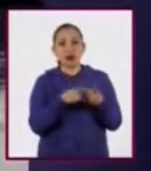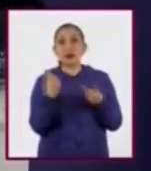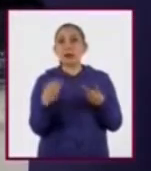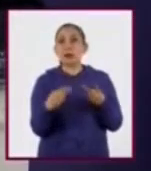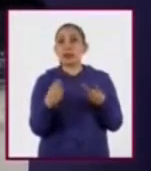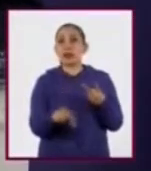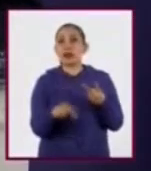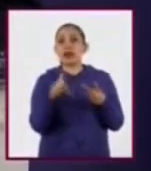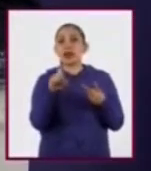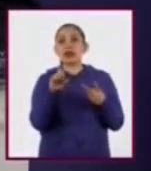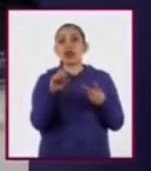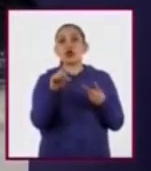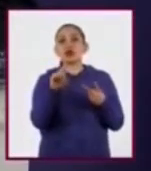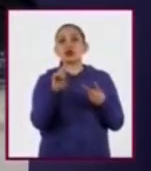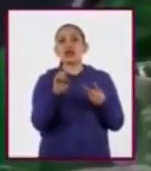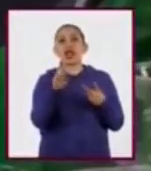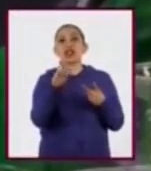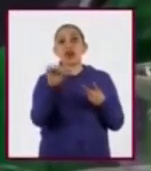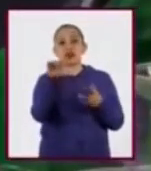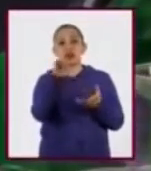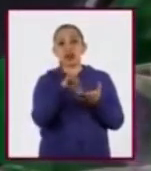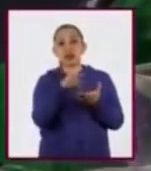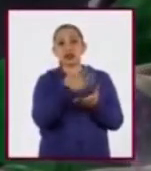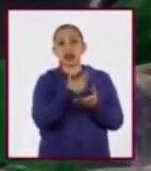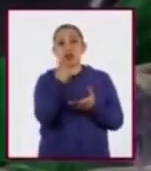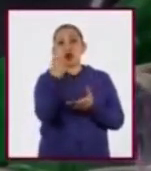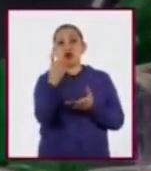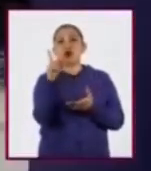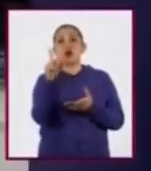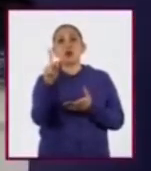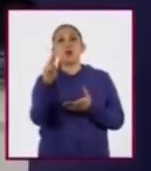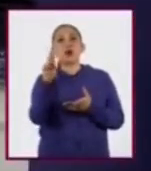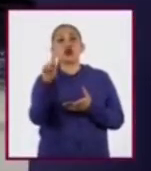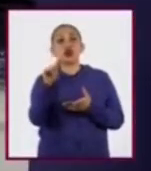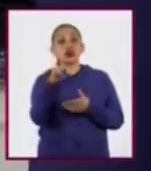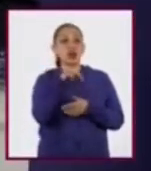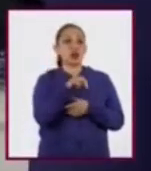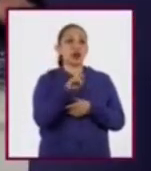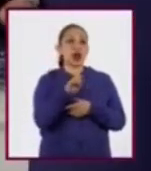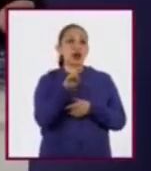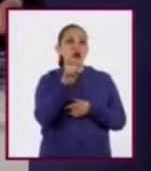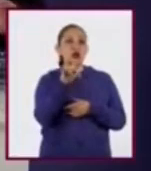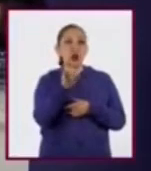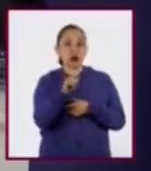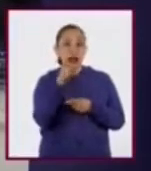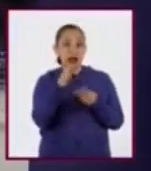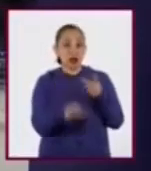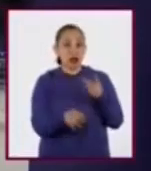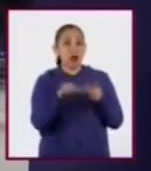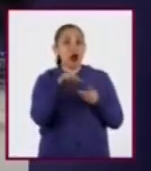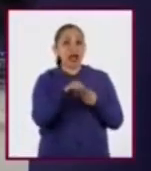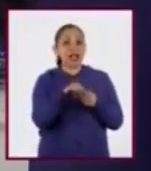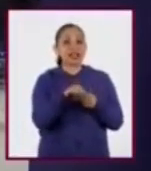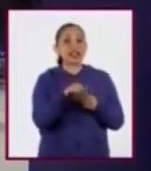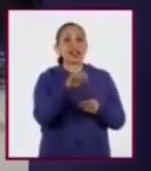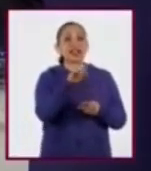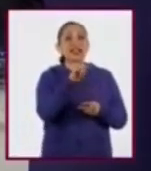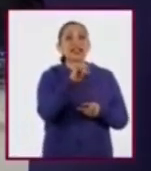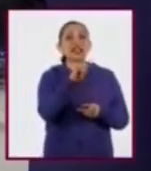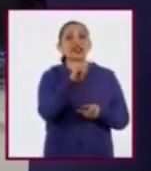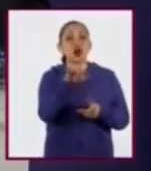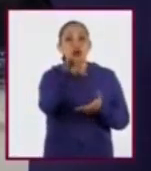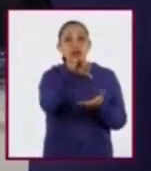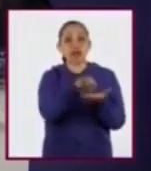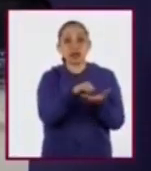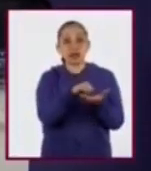llamado deuterio, cuyo núcleo alberga un protón y un neutrón. El último es el tritio, cuyo